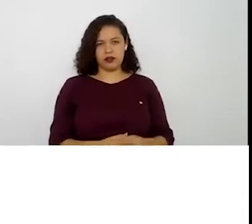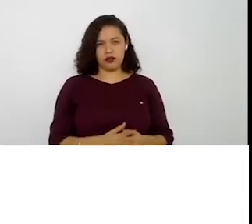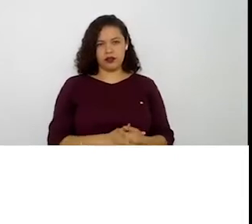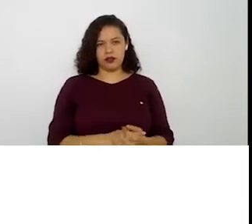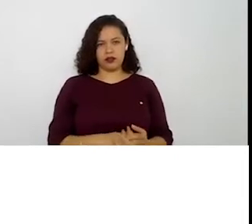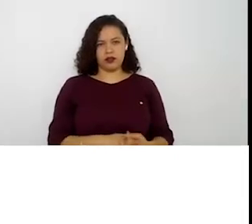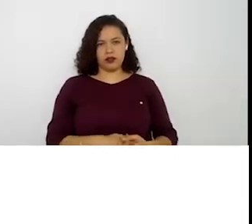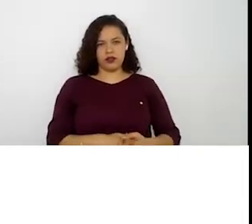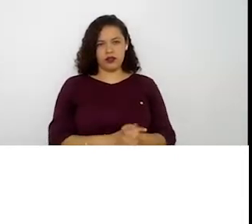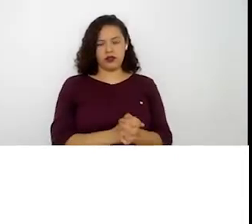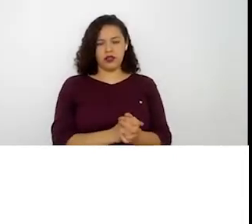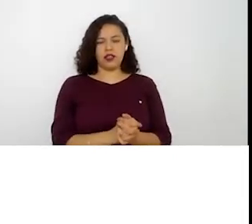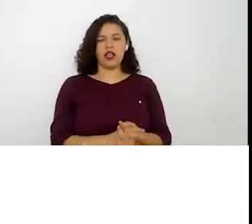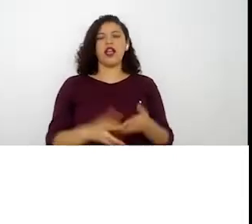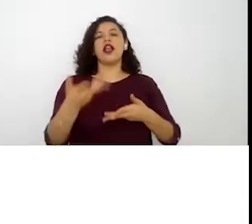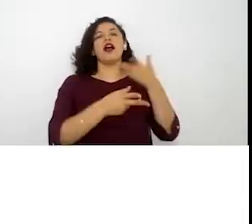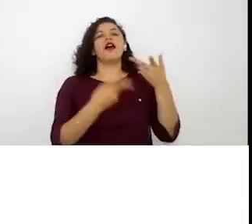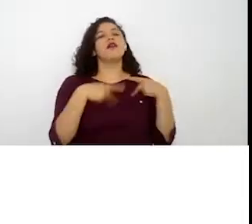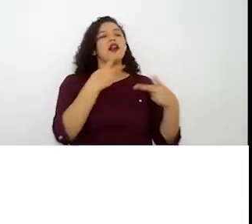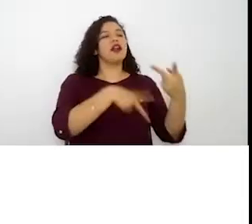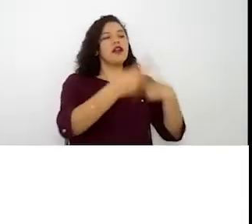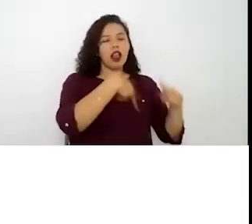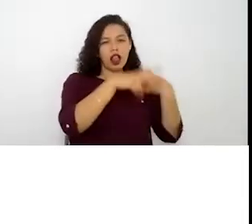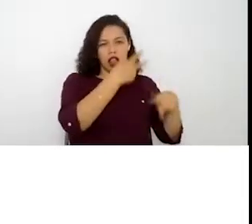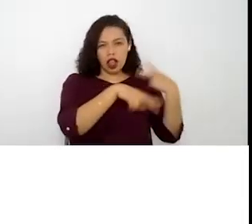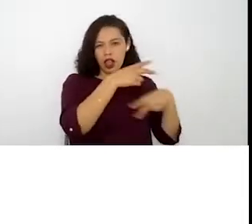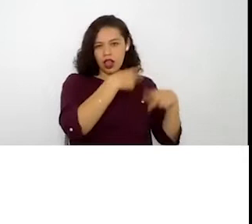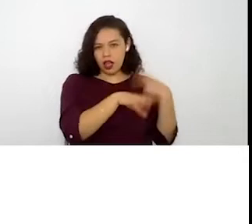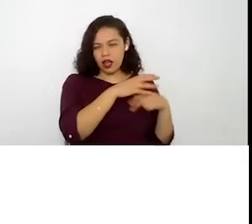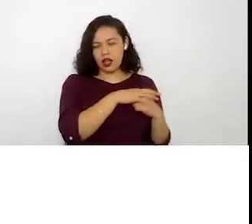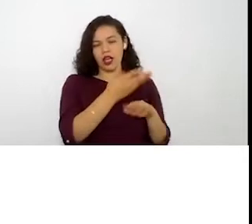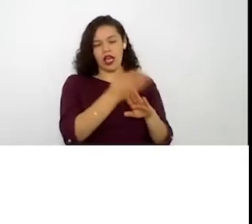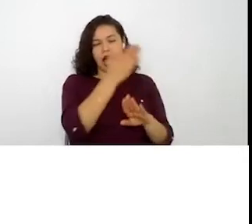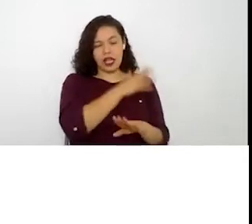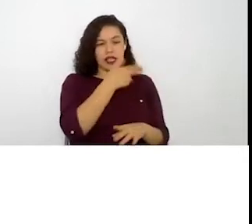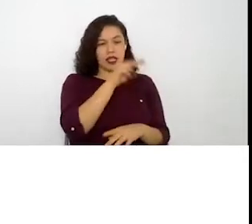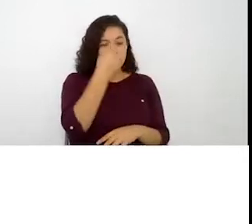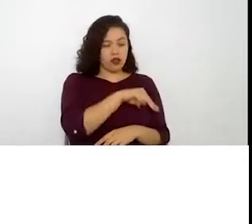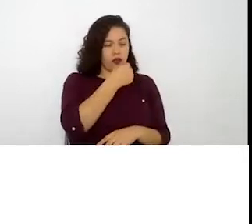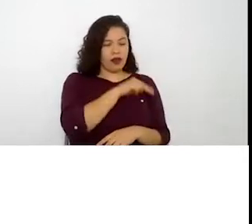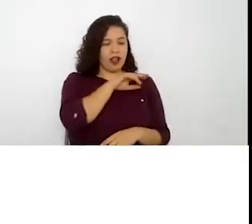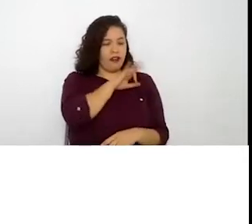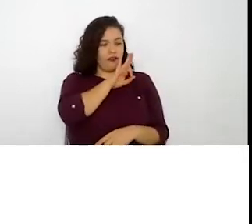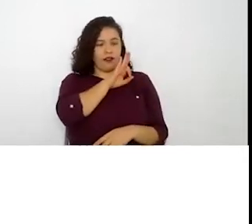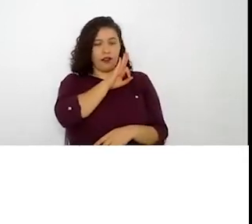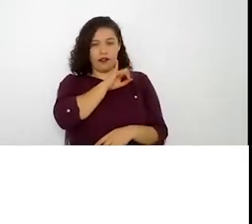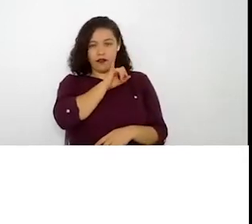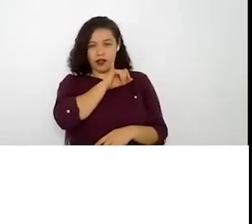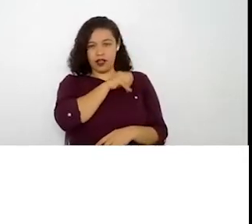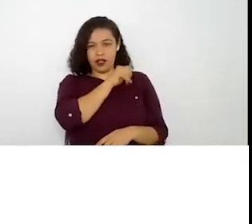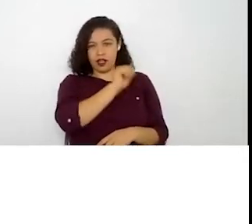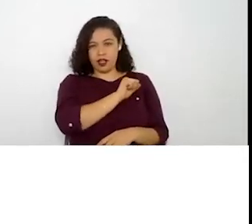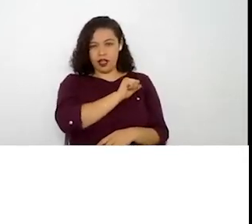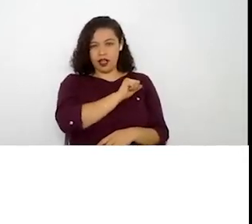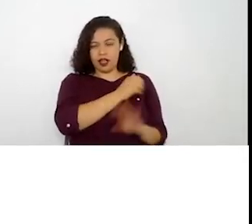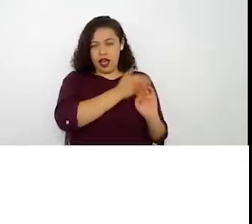con servicios recurrentes es lo que antes le llamábamos población fija sin embargo yo aquí siento